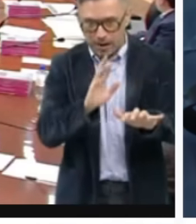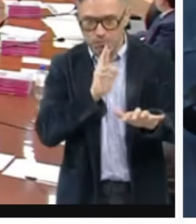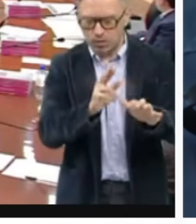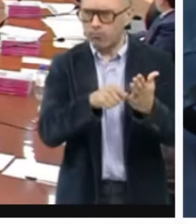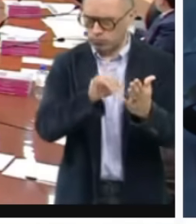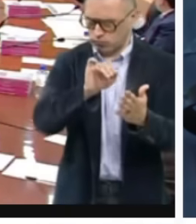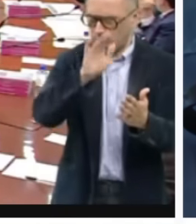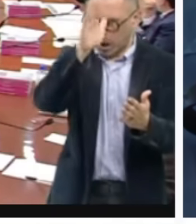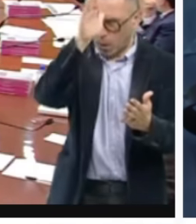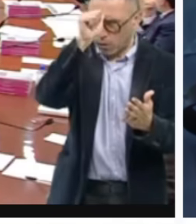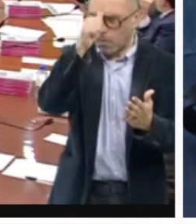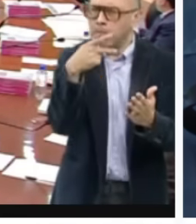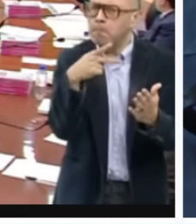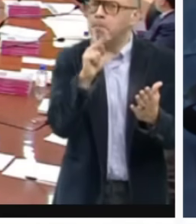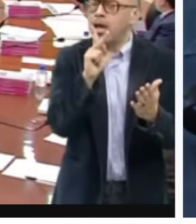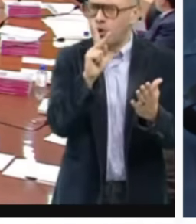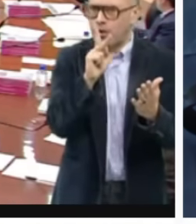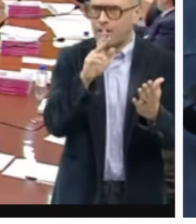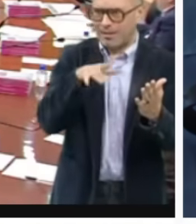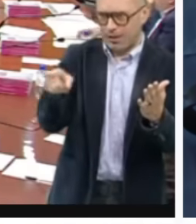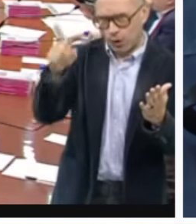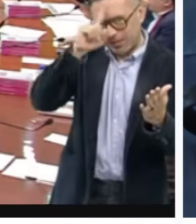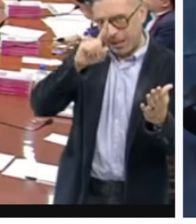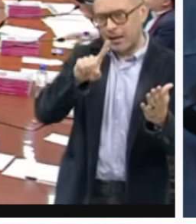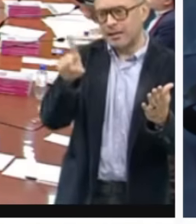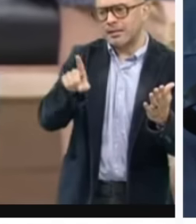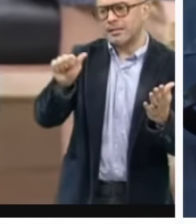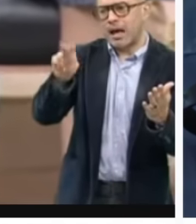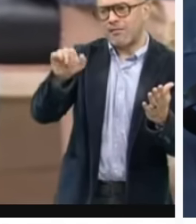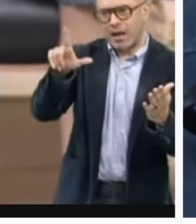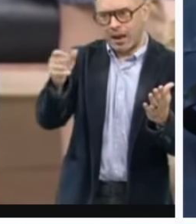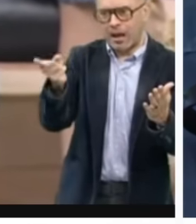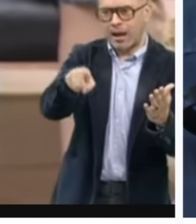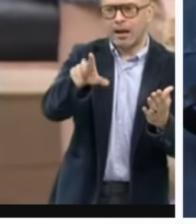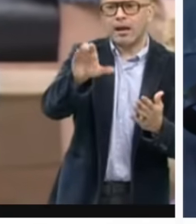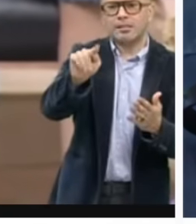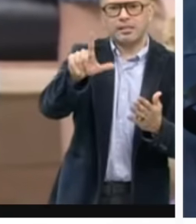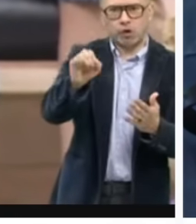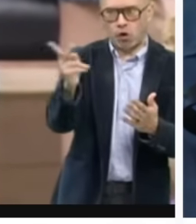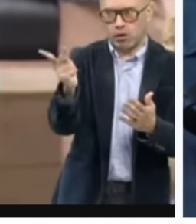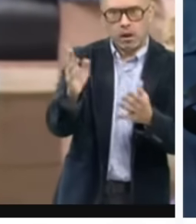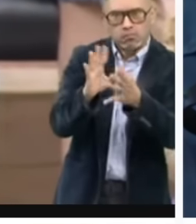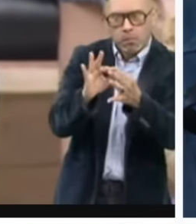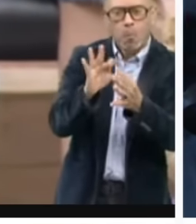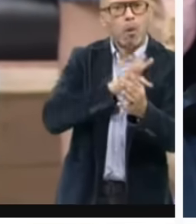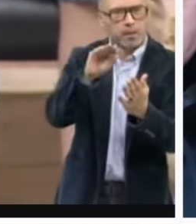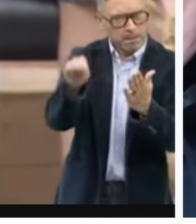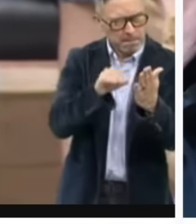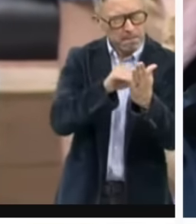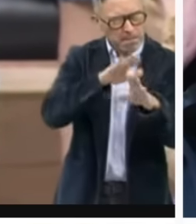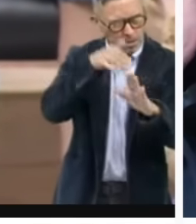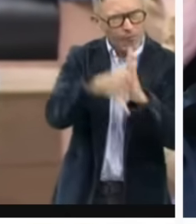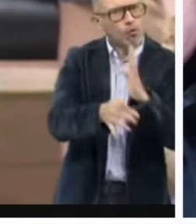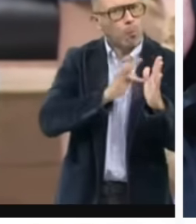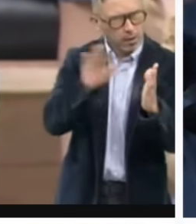creo que sí se puede complementar con lo que ha dicho la consejera Zavala y que acompaña el consejero Castillo. Mi punto es, y creo que eso es lo esencial